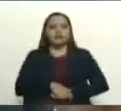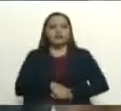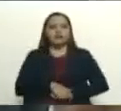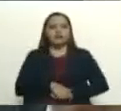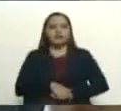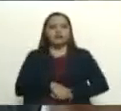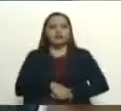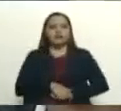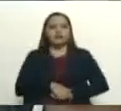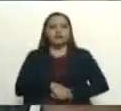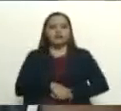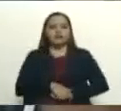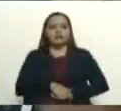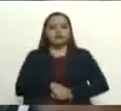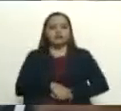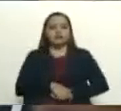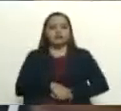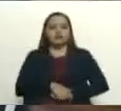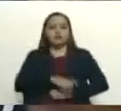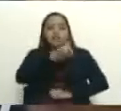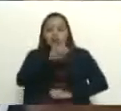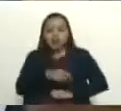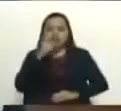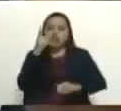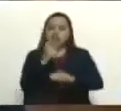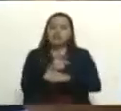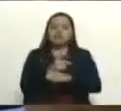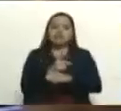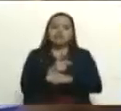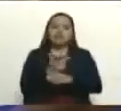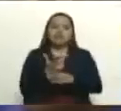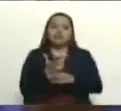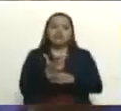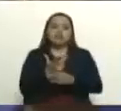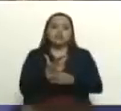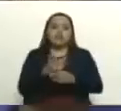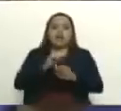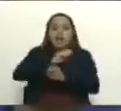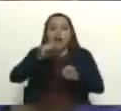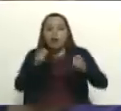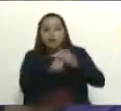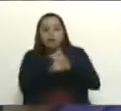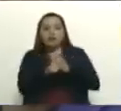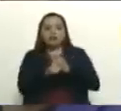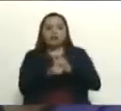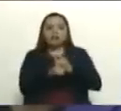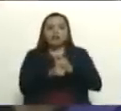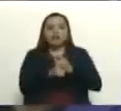Luego nos tocó este transitar donde Tibisay entregó también todo.